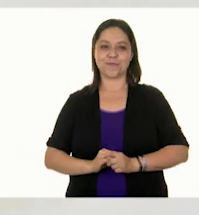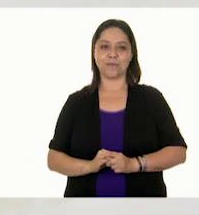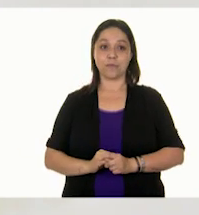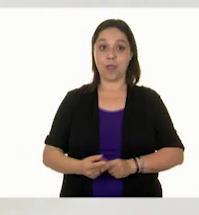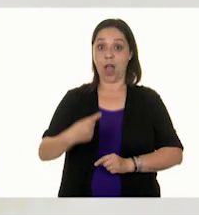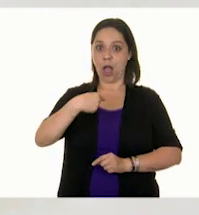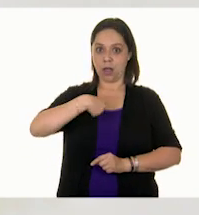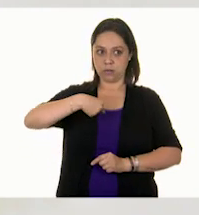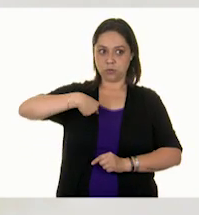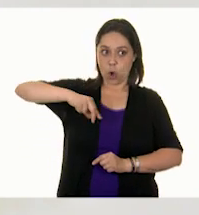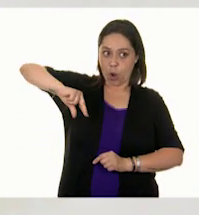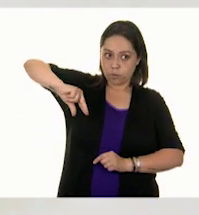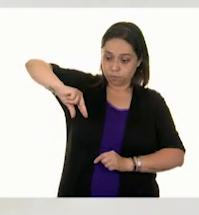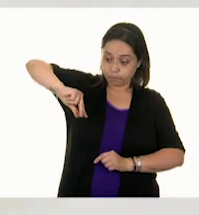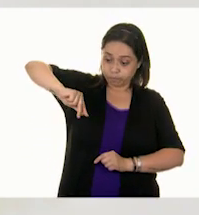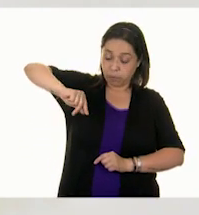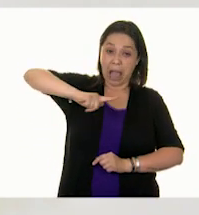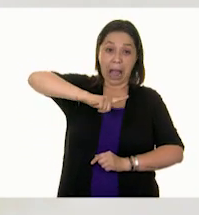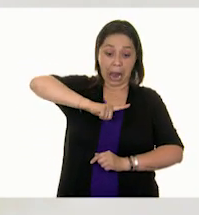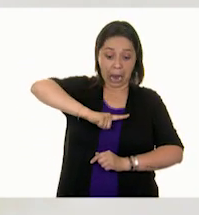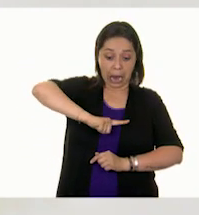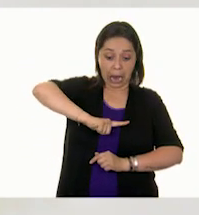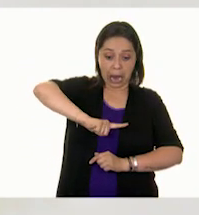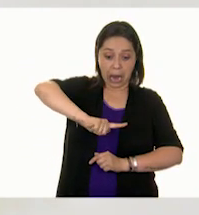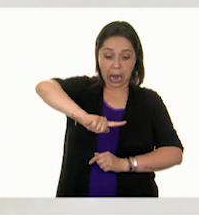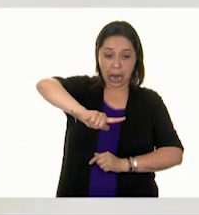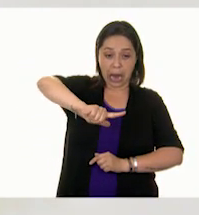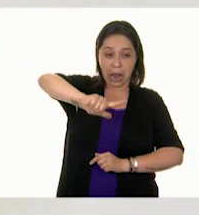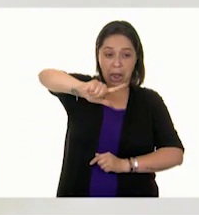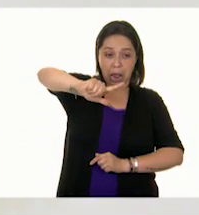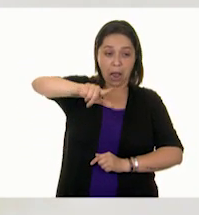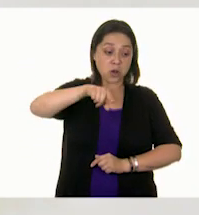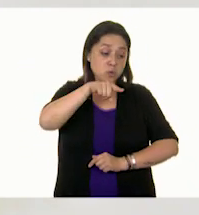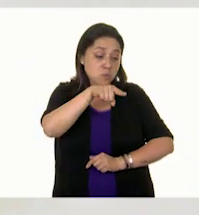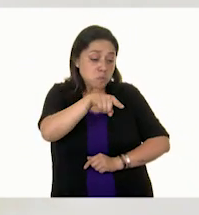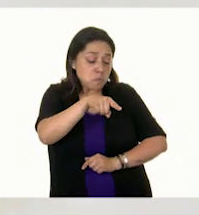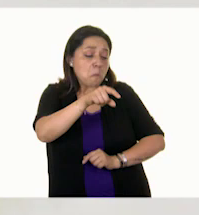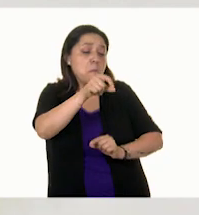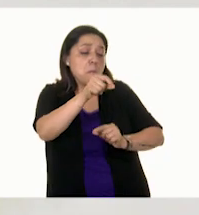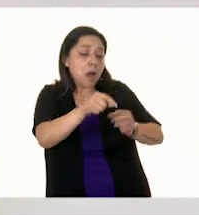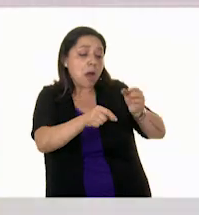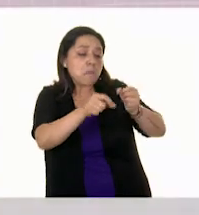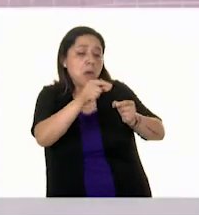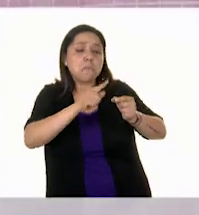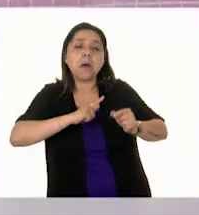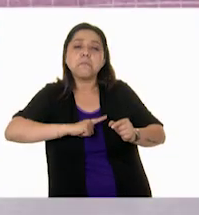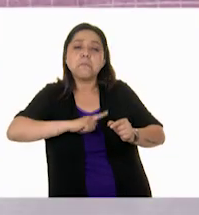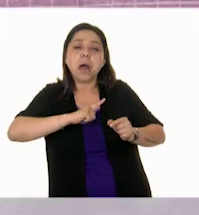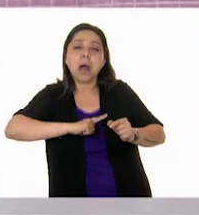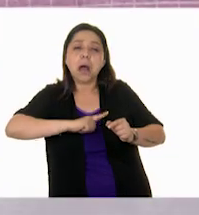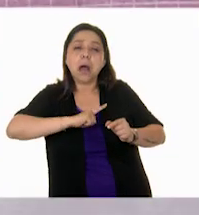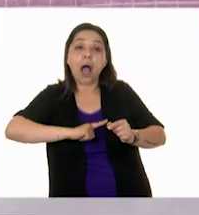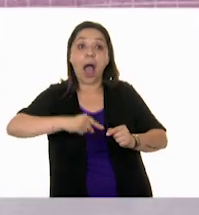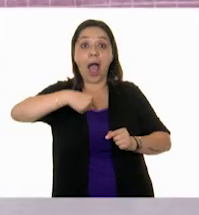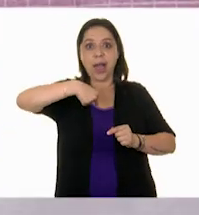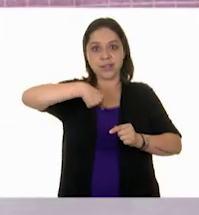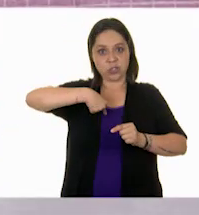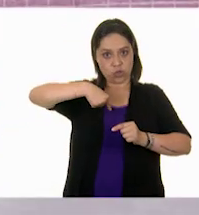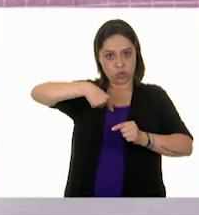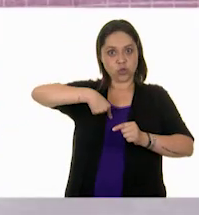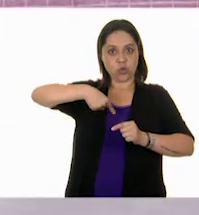yo chorro, tú gotitas. Yo taza,